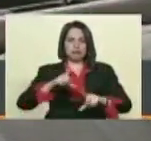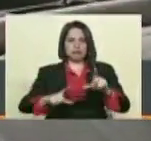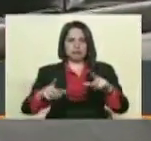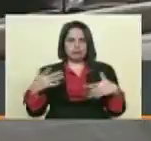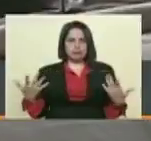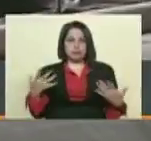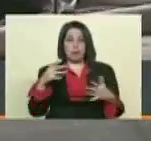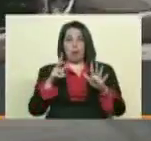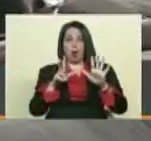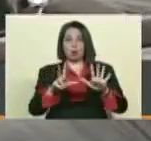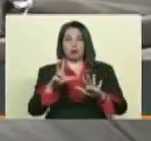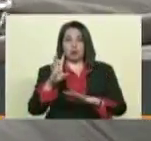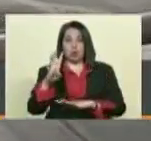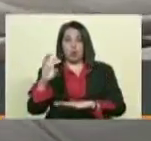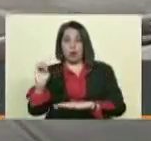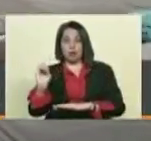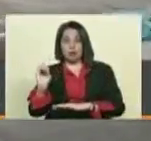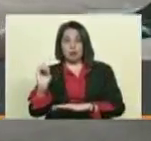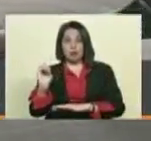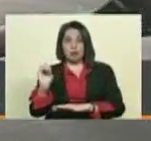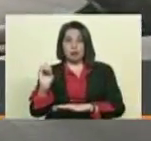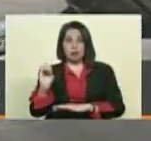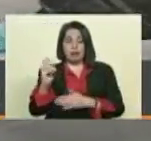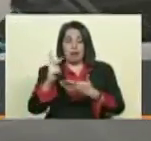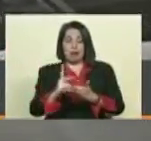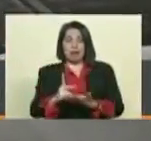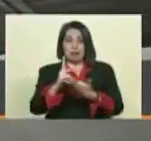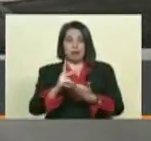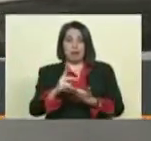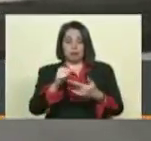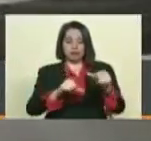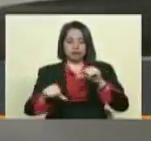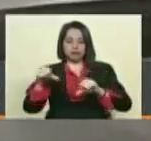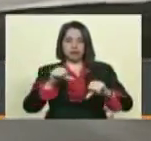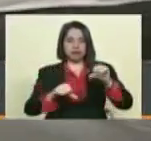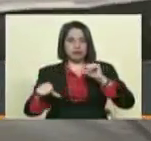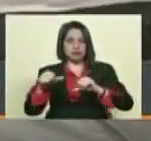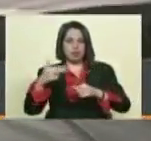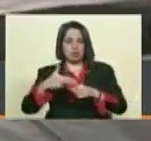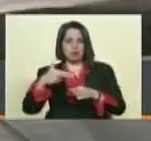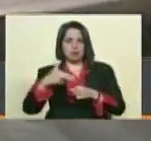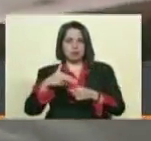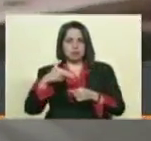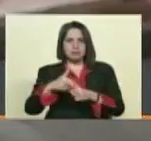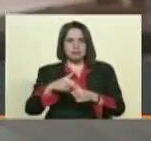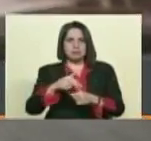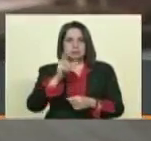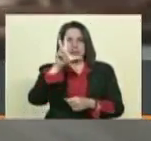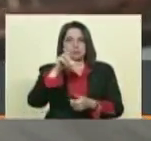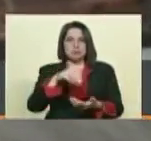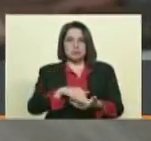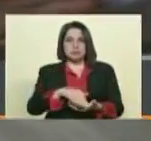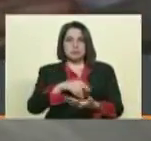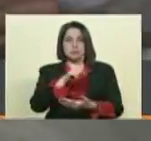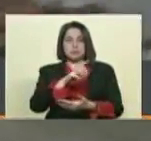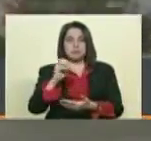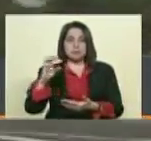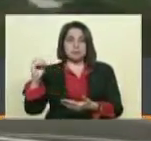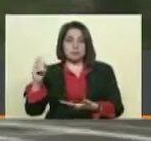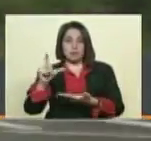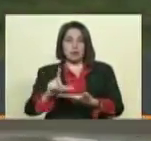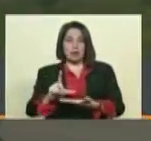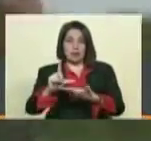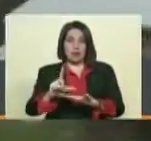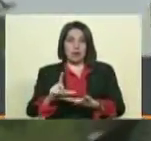aproximadamente con 840 kilogramos de químicos, combustible, 3.100 litros de combustible